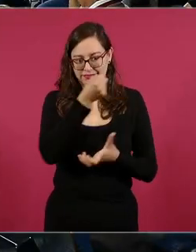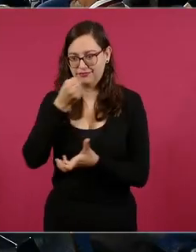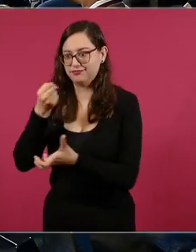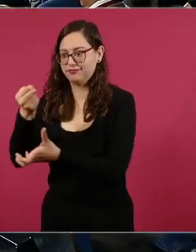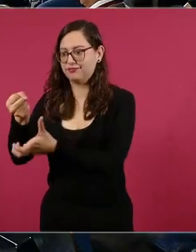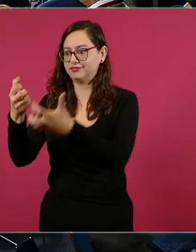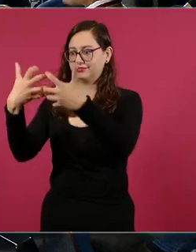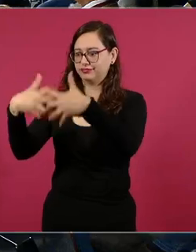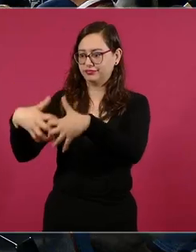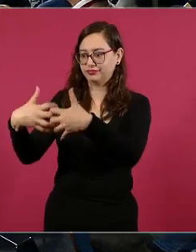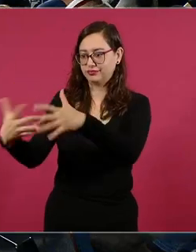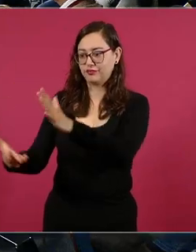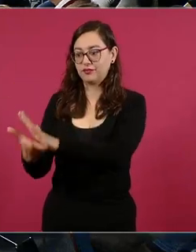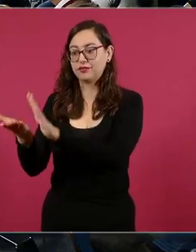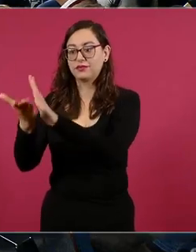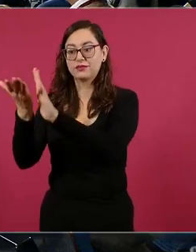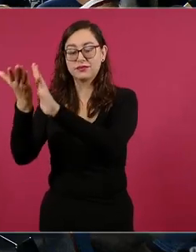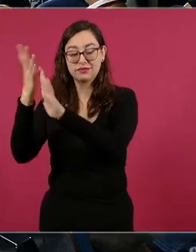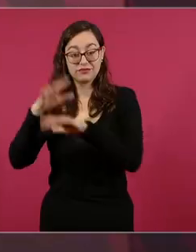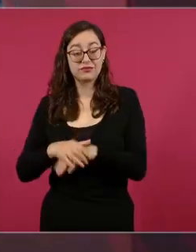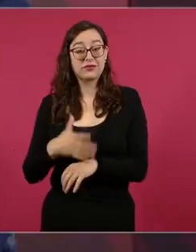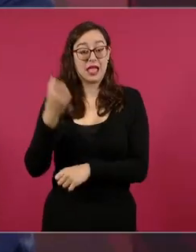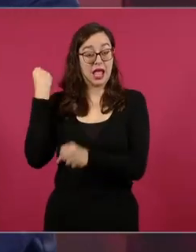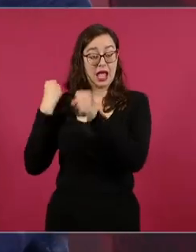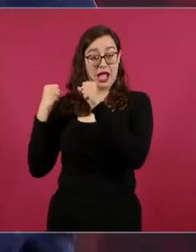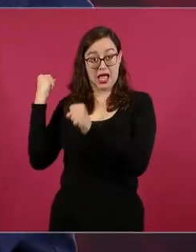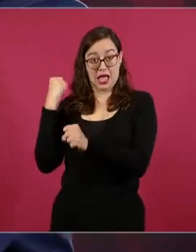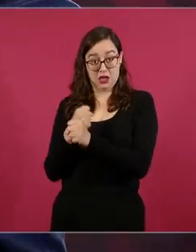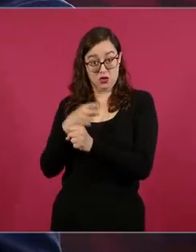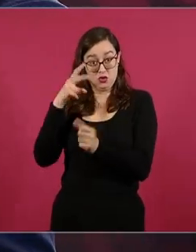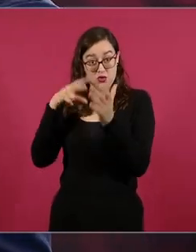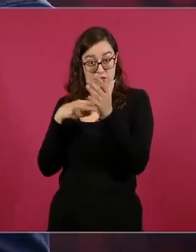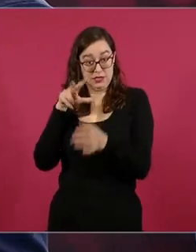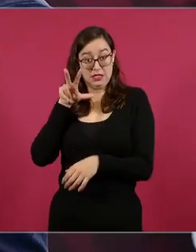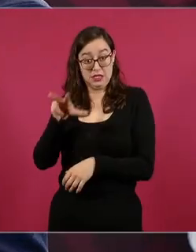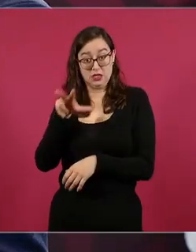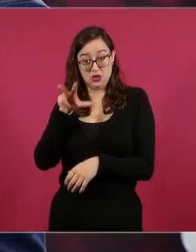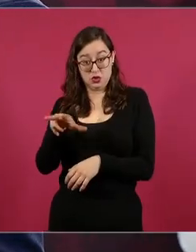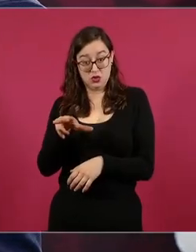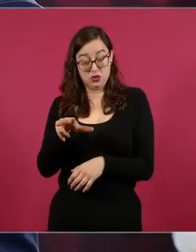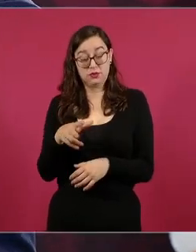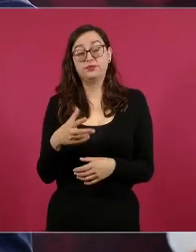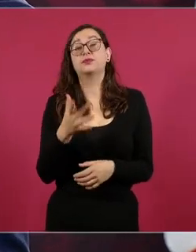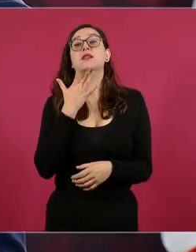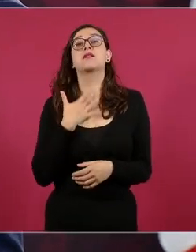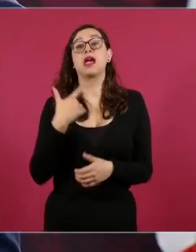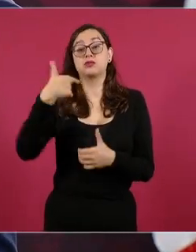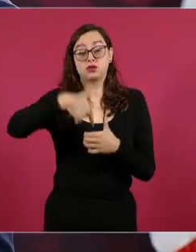Porque cuando llegamos se robaban 80 mil barriles diarios